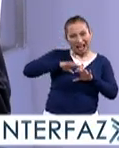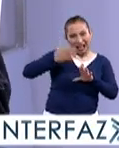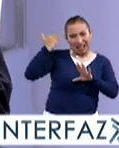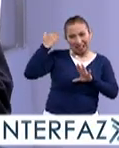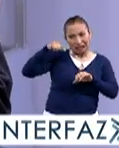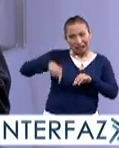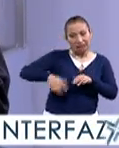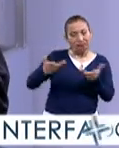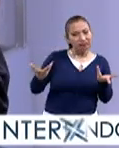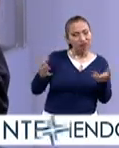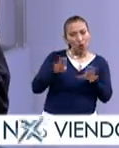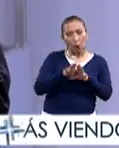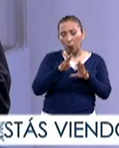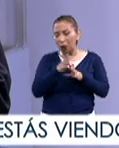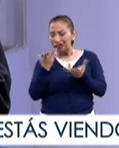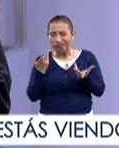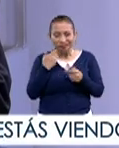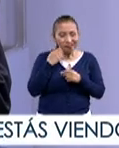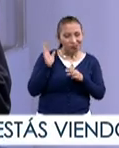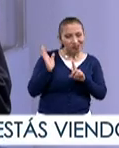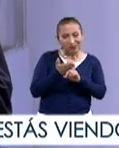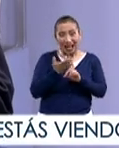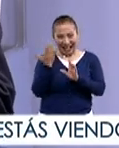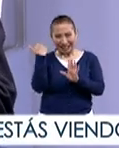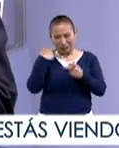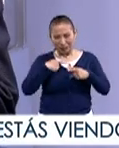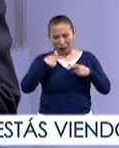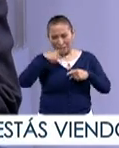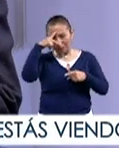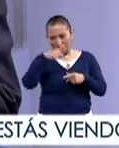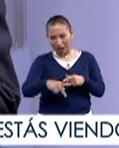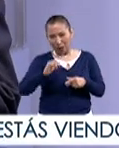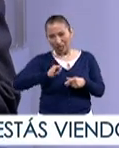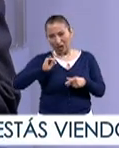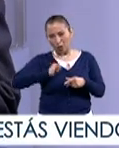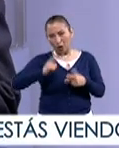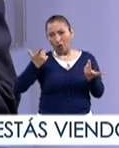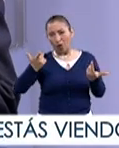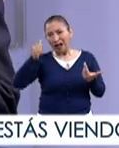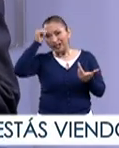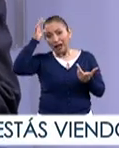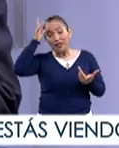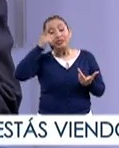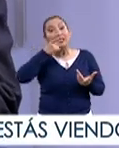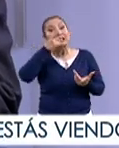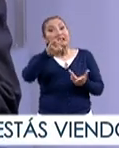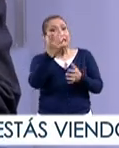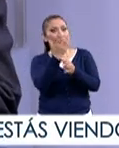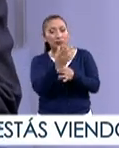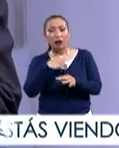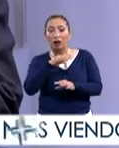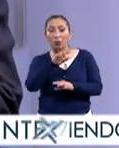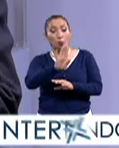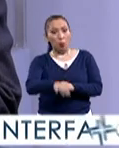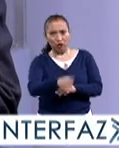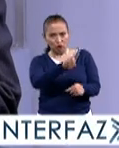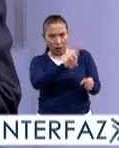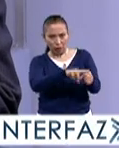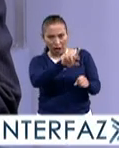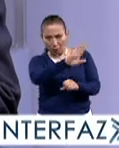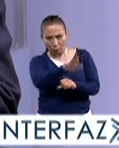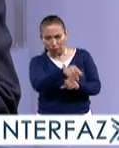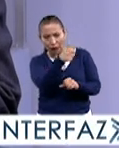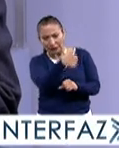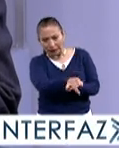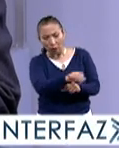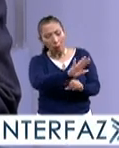que estaban. Sí. Los antiguos mexicanos planteaban que los muertos de muerte natural, digamos,